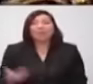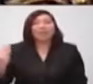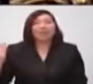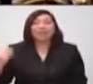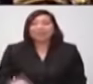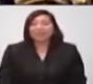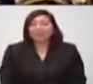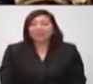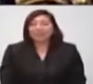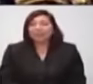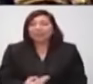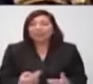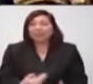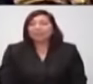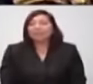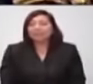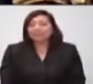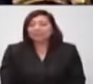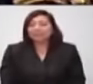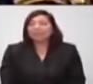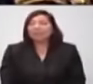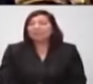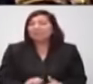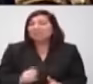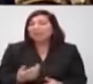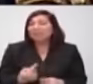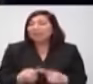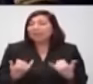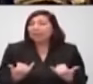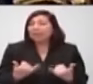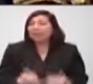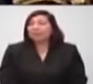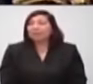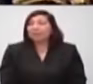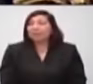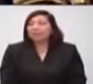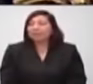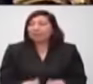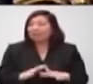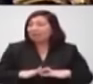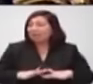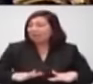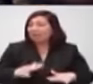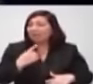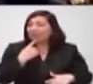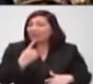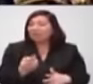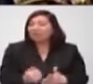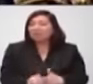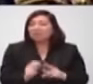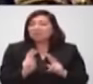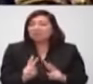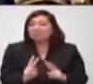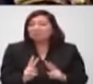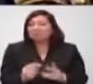O sea, toda la regularidad que ha habido en estas adendas se va a señalar, se va a ver y se va a ver